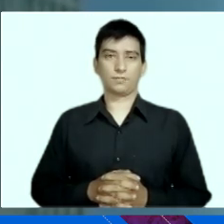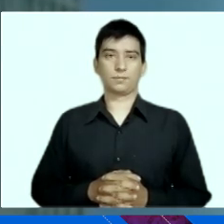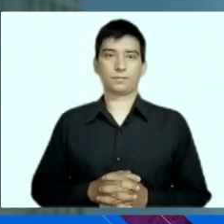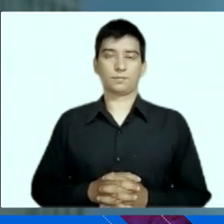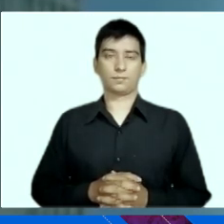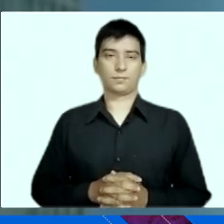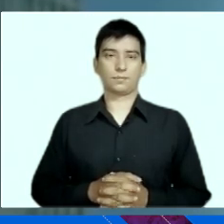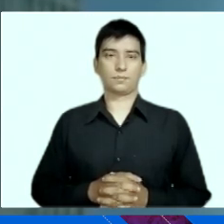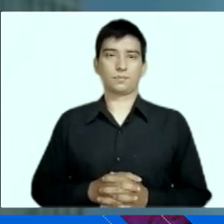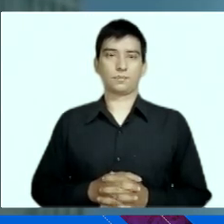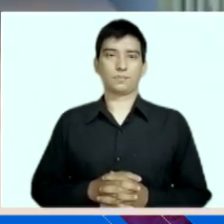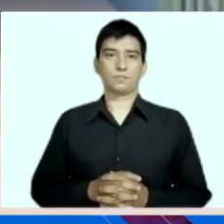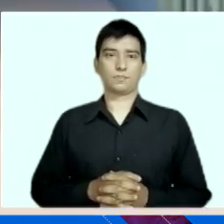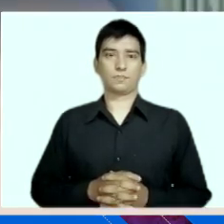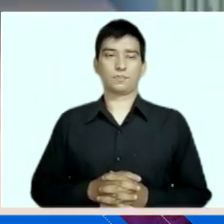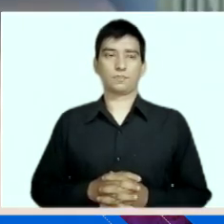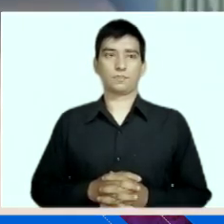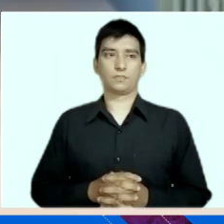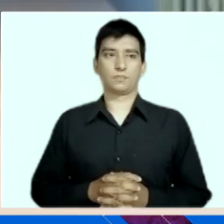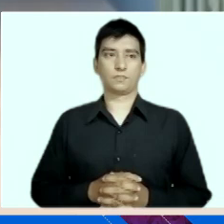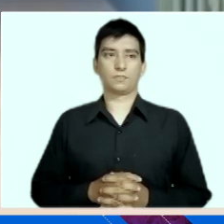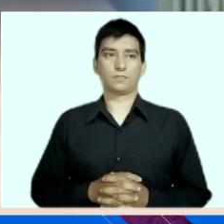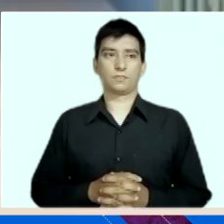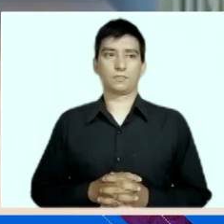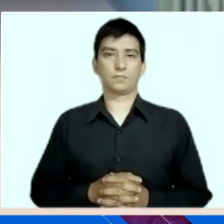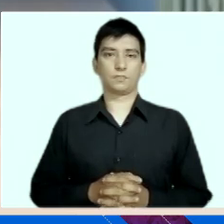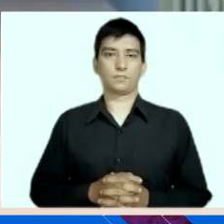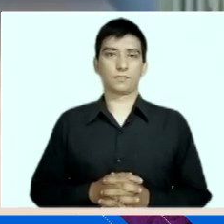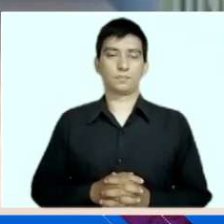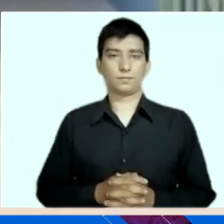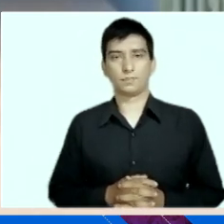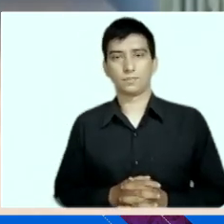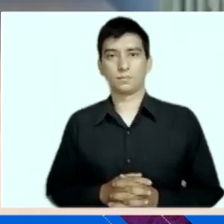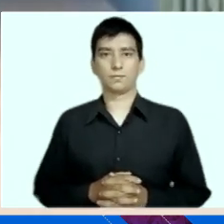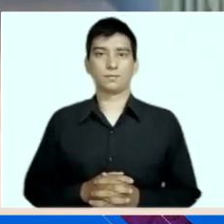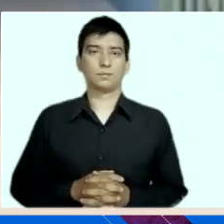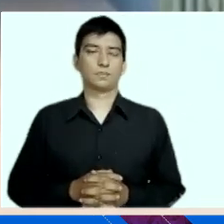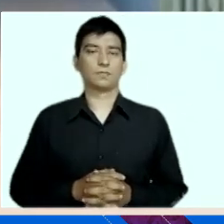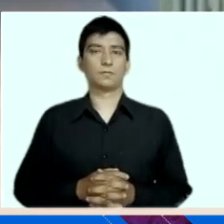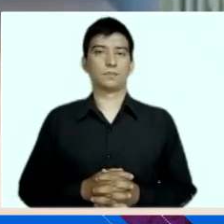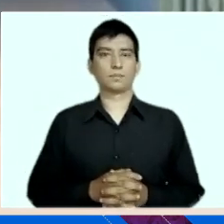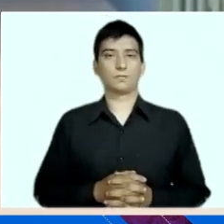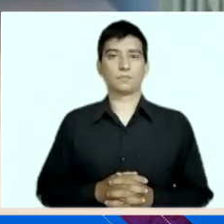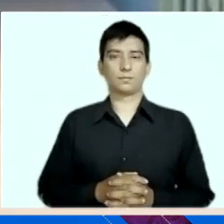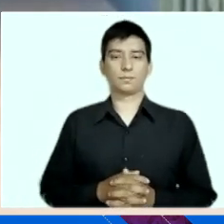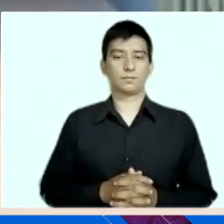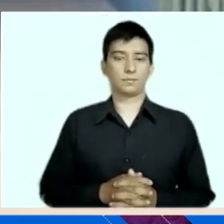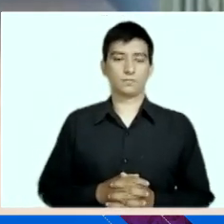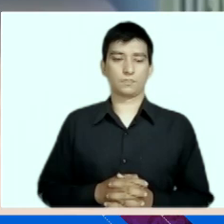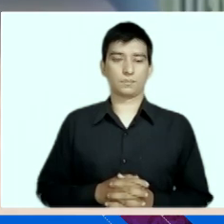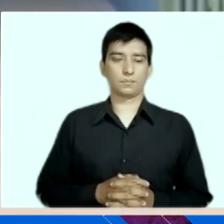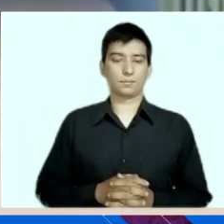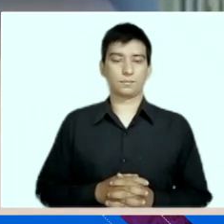años fui el líder de la barra y siempre me manejé en un mundo en el cual habían drogas,